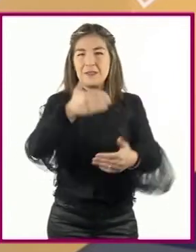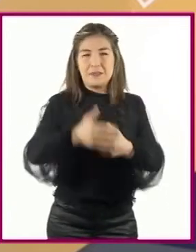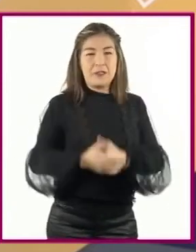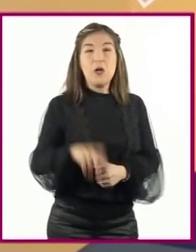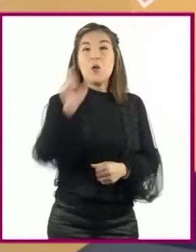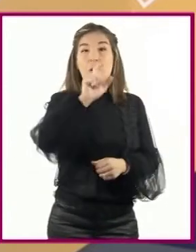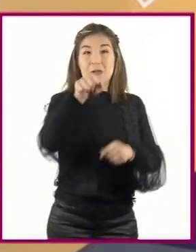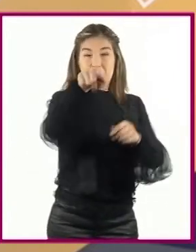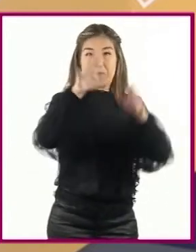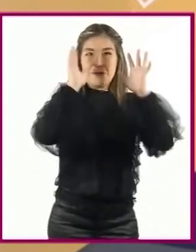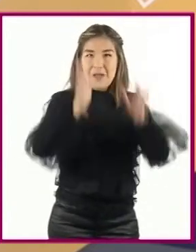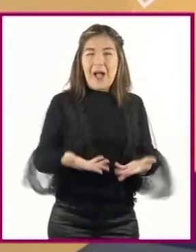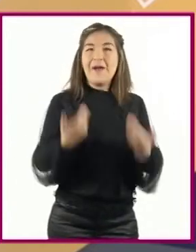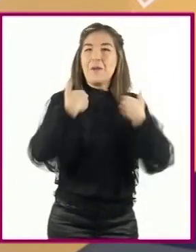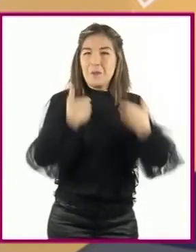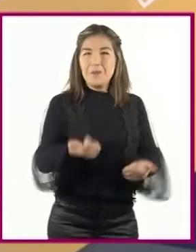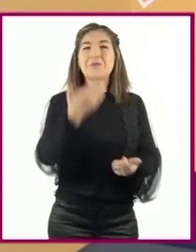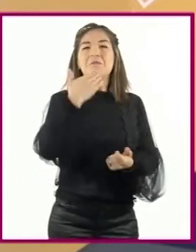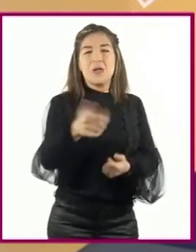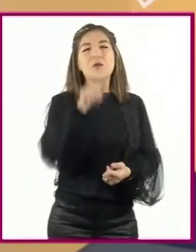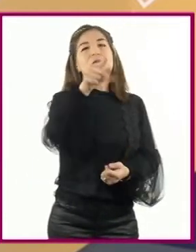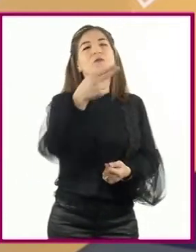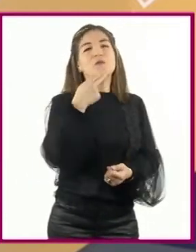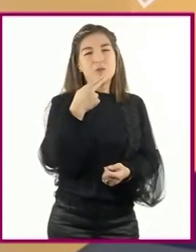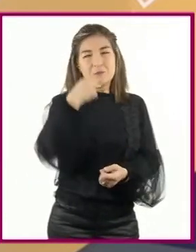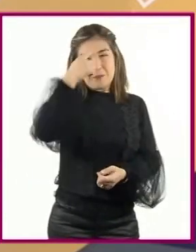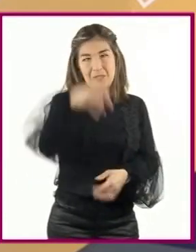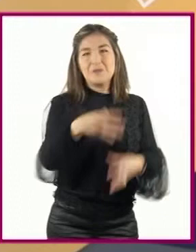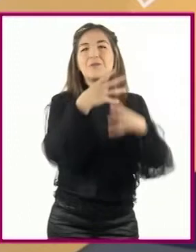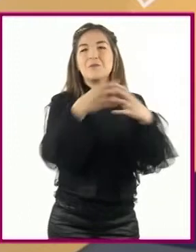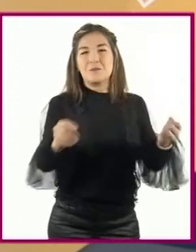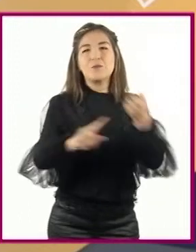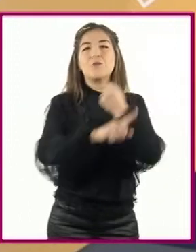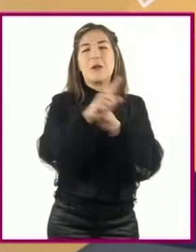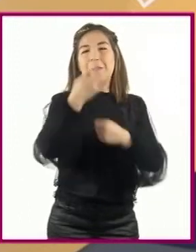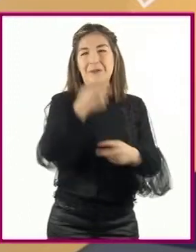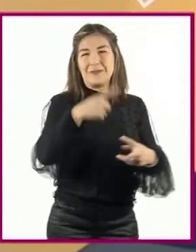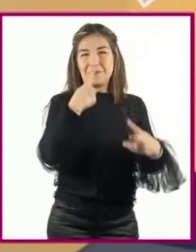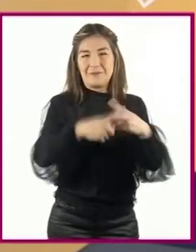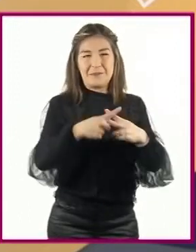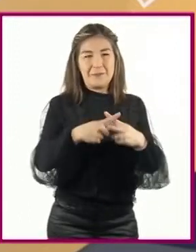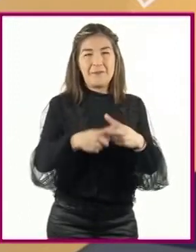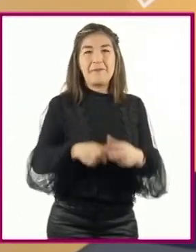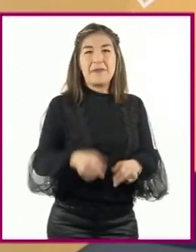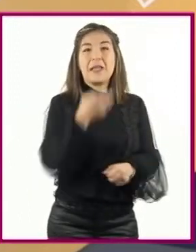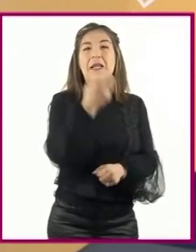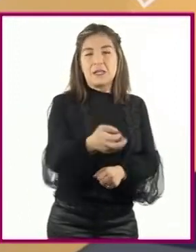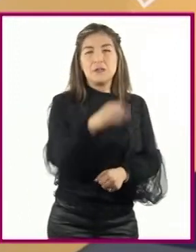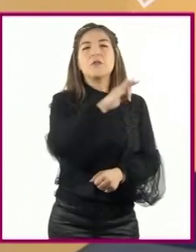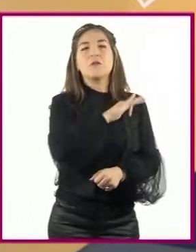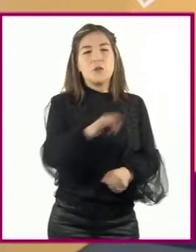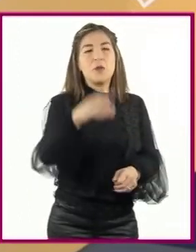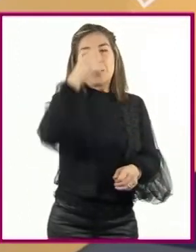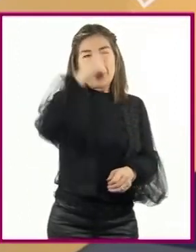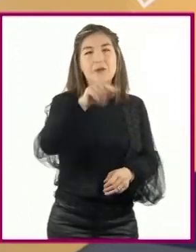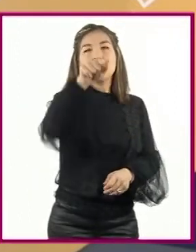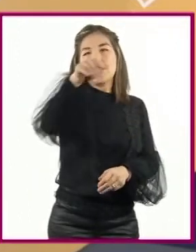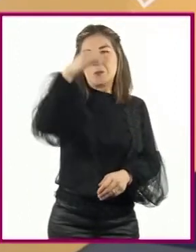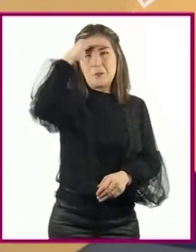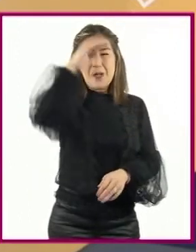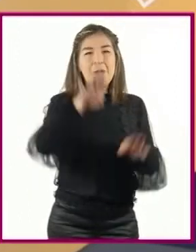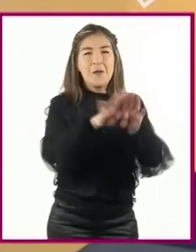una vez que lo comprendamos, utilizarlo en la resolución de problemas aritméticos. De esta manera favorecemos su